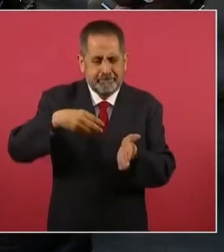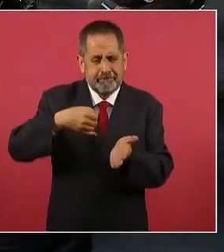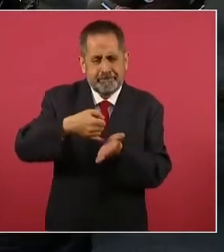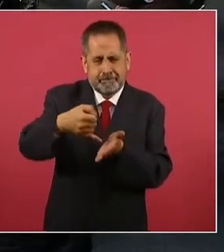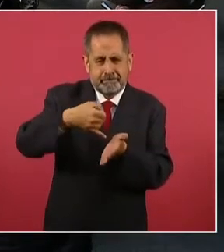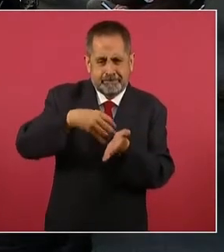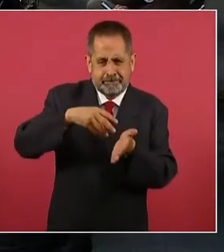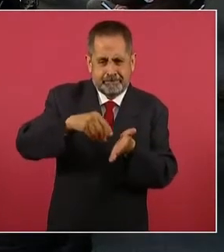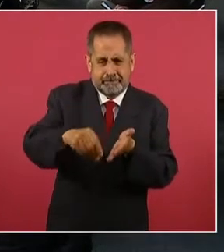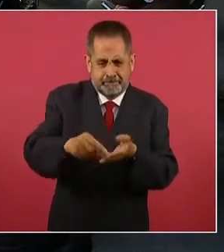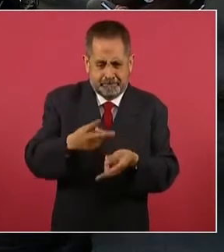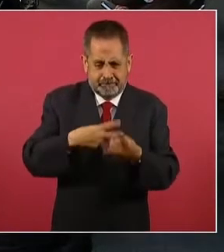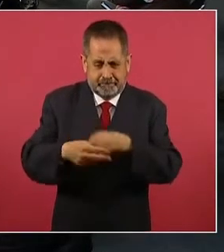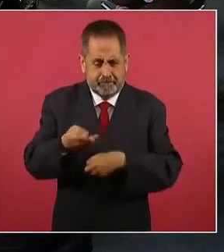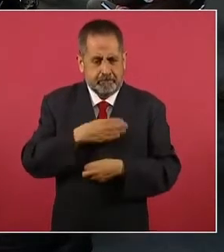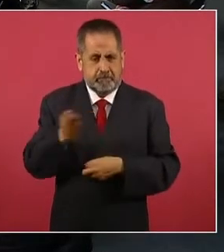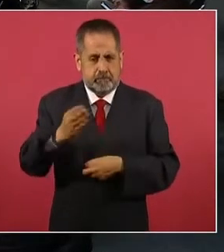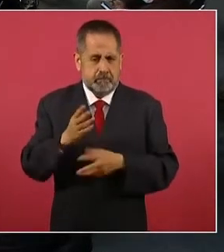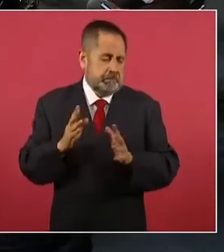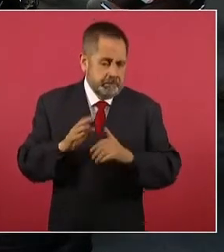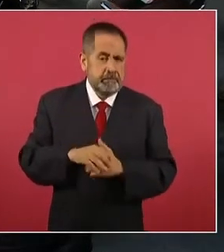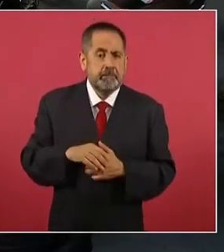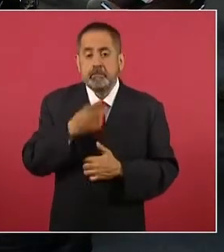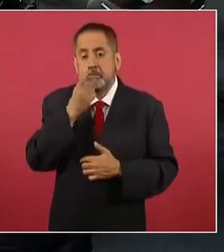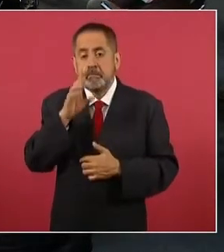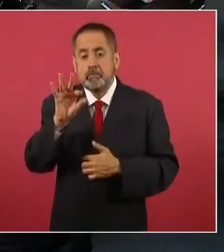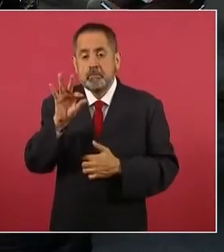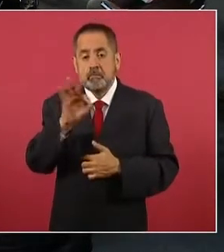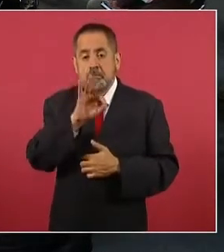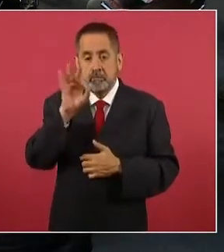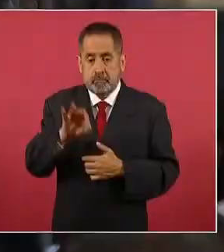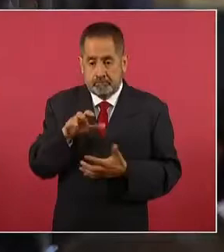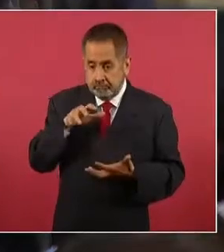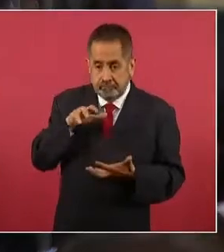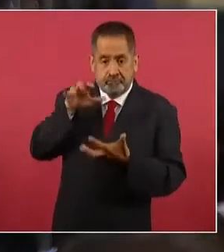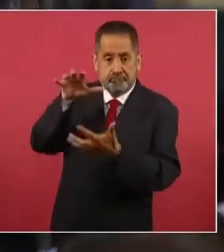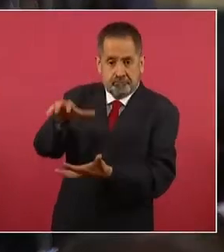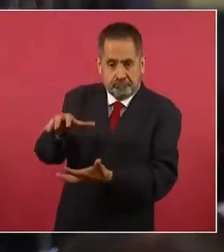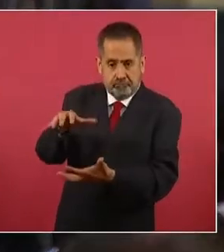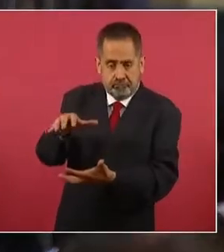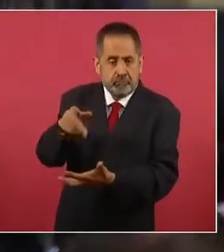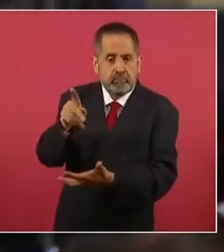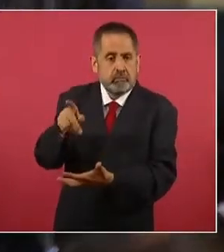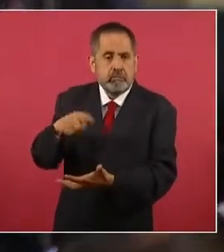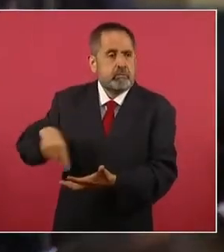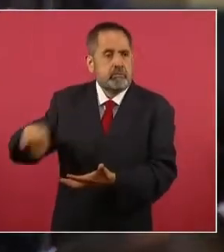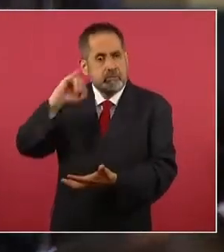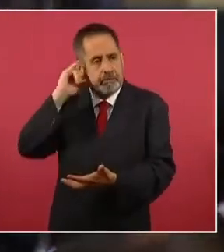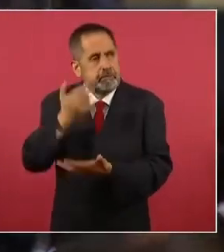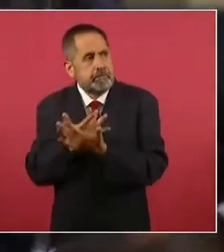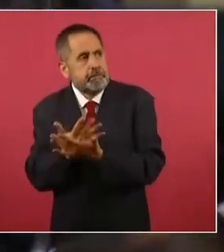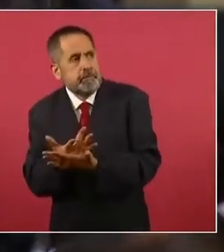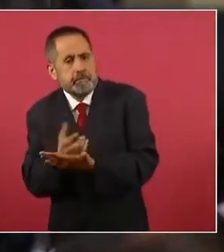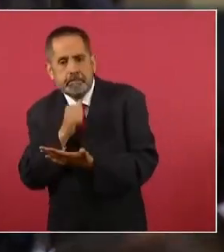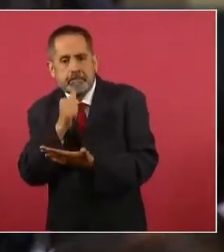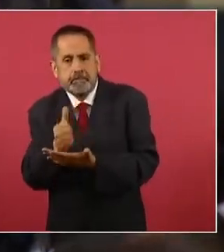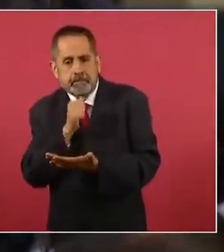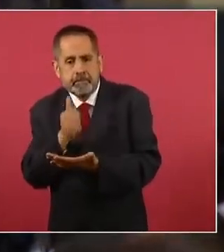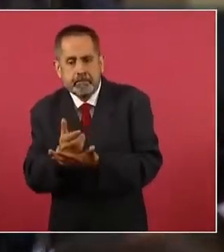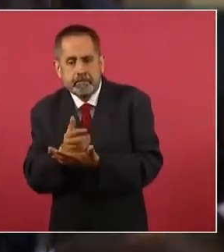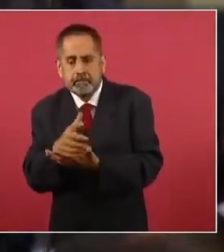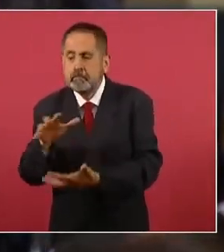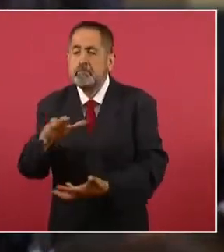se hablaba del 40% que ya está entregado en la zona, sin en cambio no ha llegado a los campesinos. Los fertilizantes están a veces en las